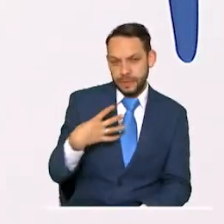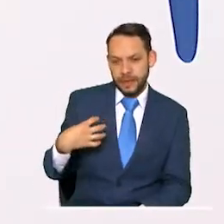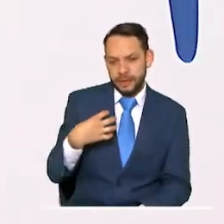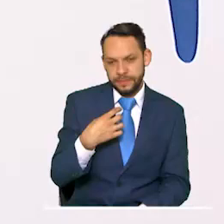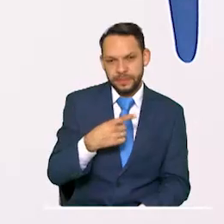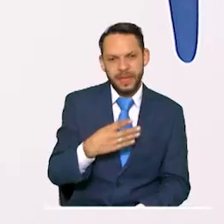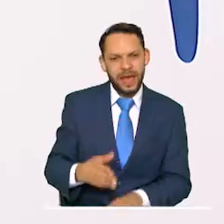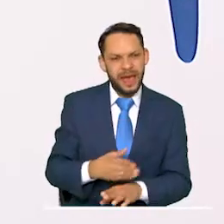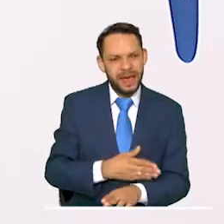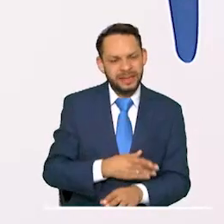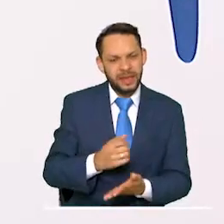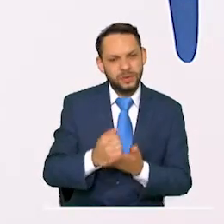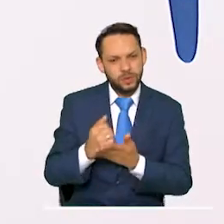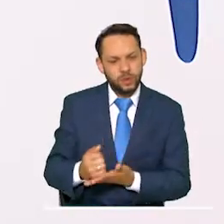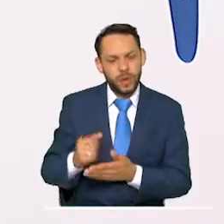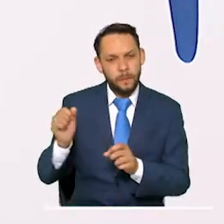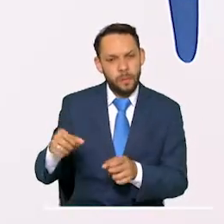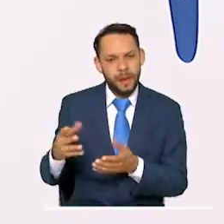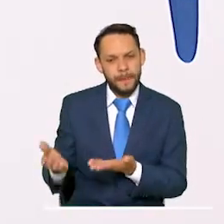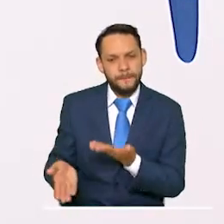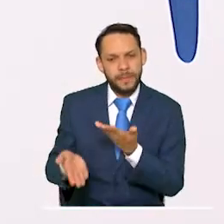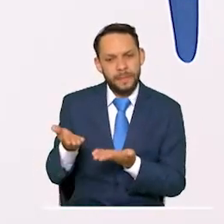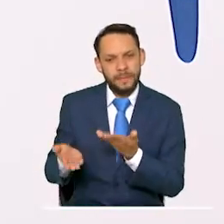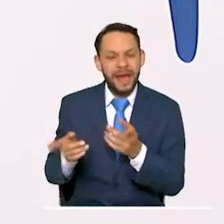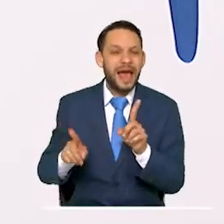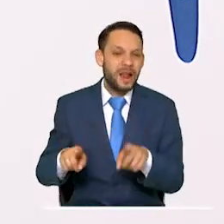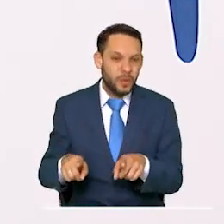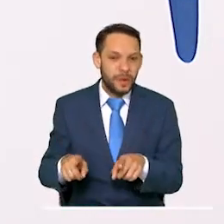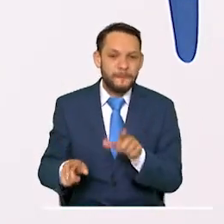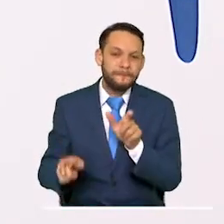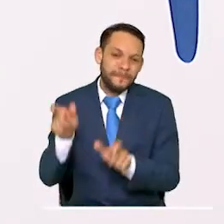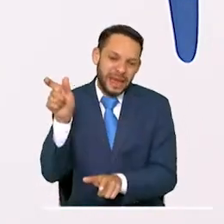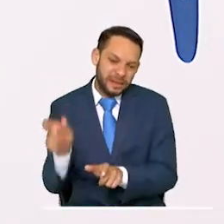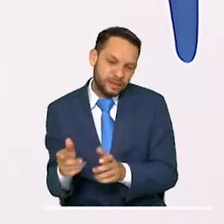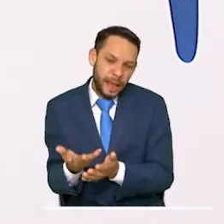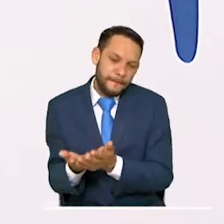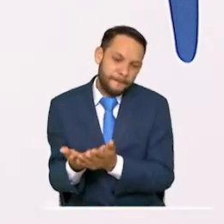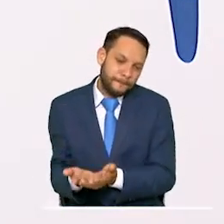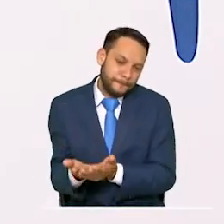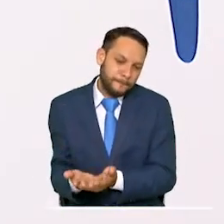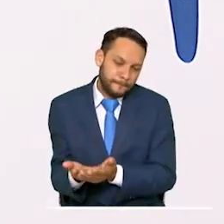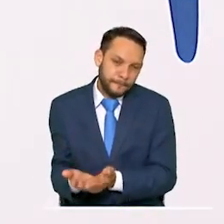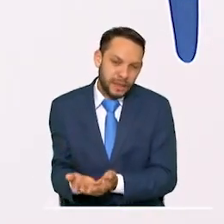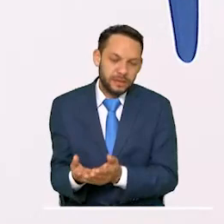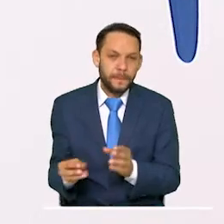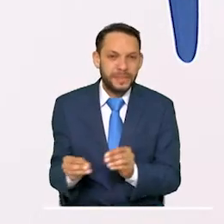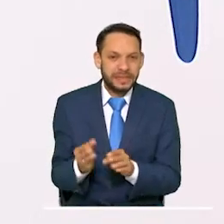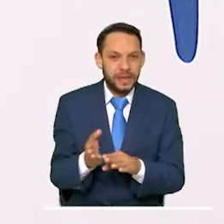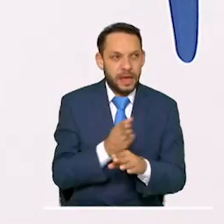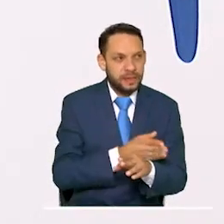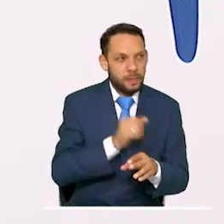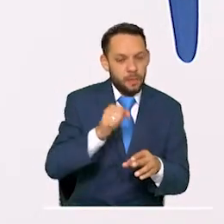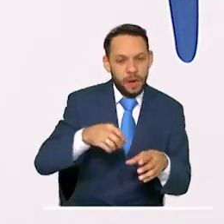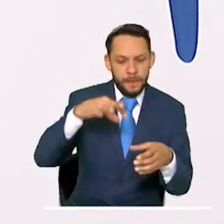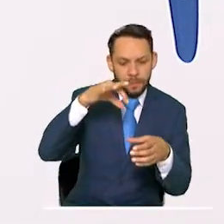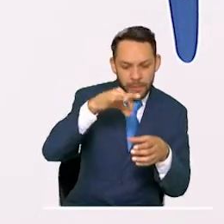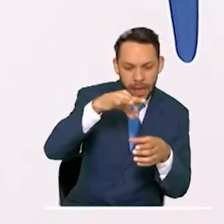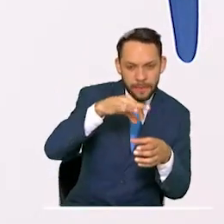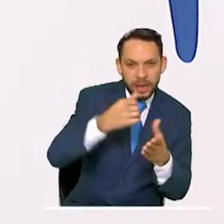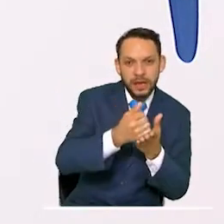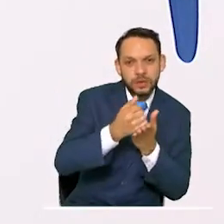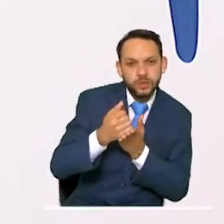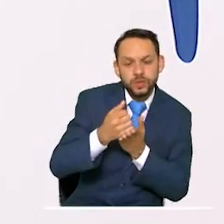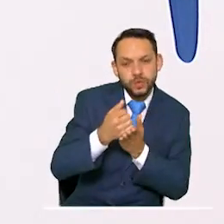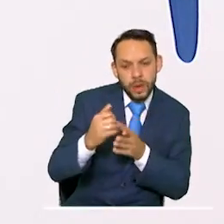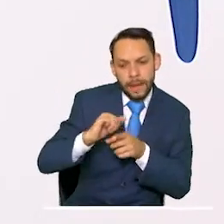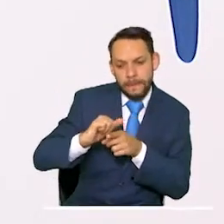y en la noche. Hay ciertas personas que dependen del peso, uno puede disminuir un poco, empezar con menos gotas, pero sí, hemos visto